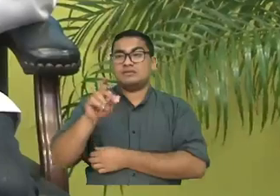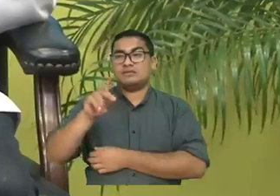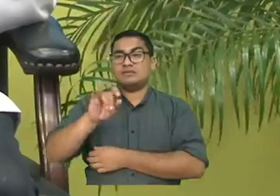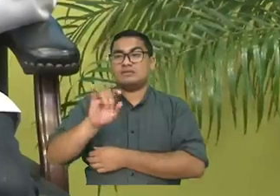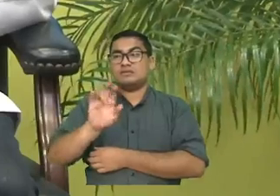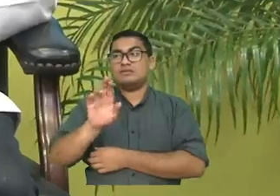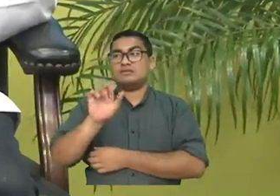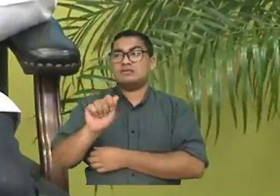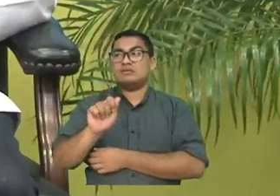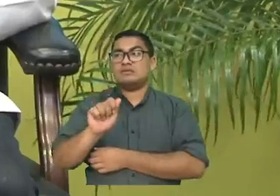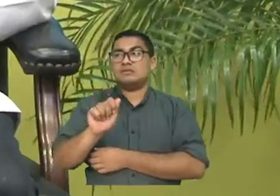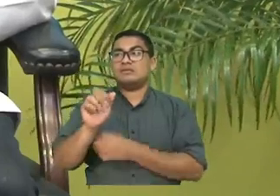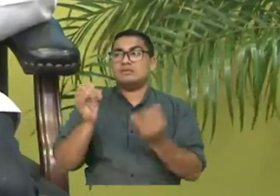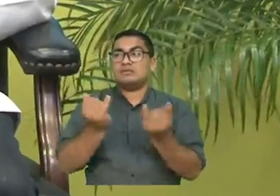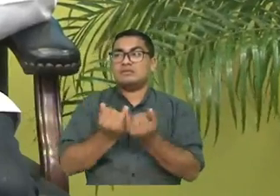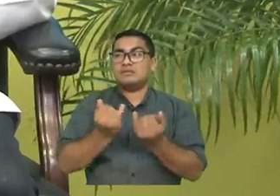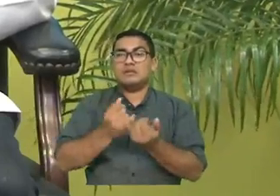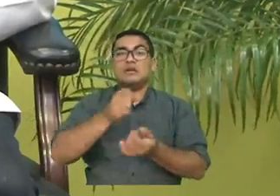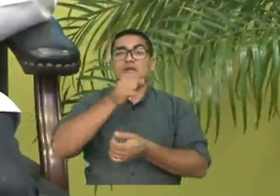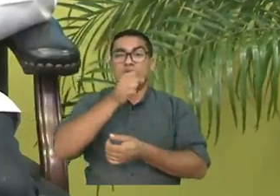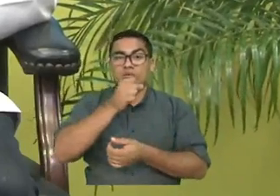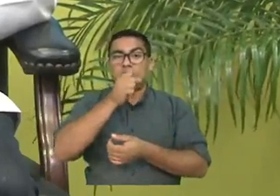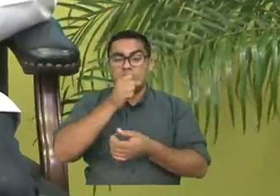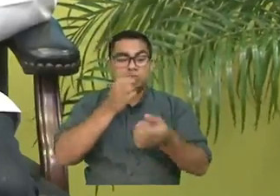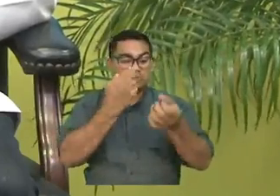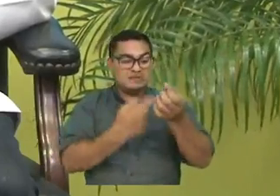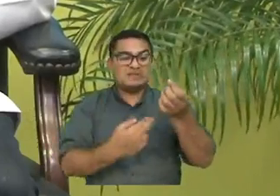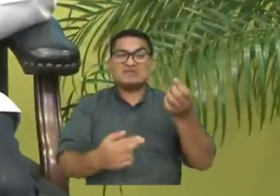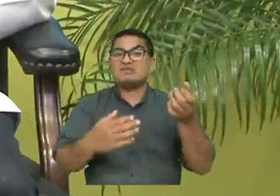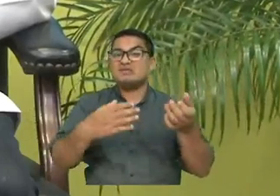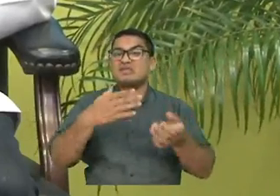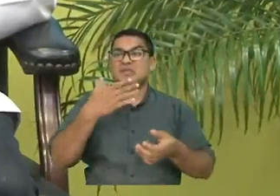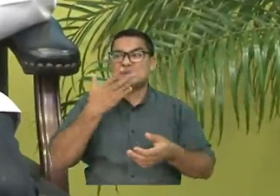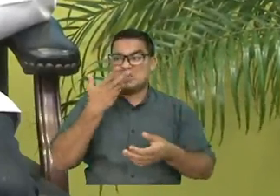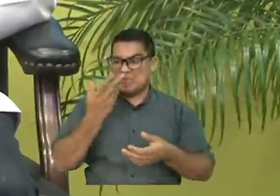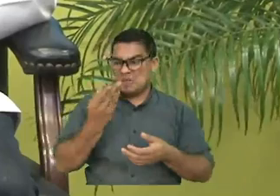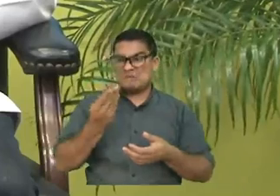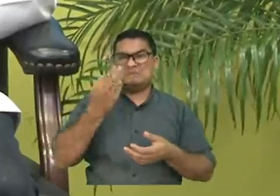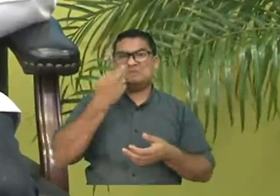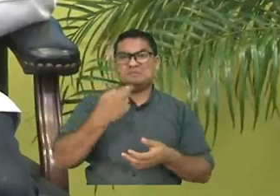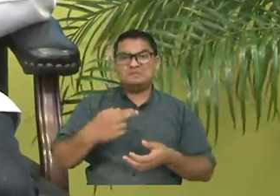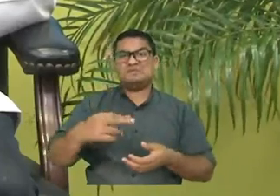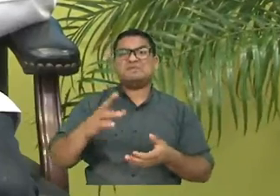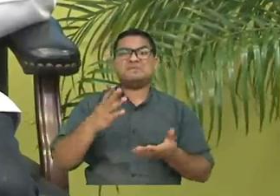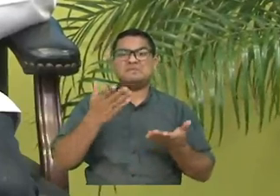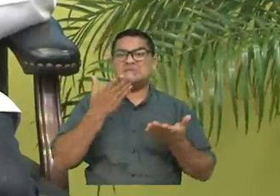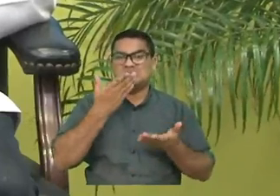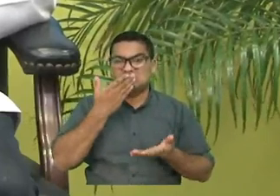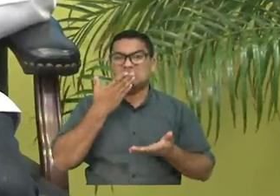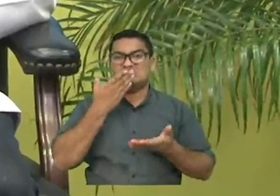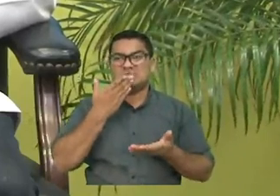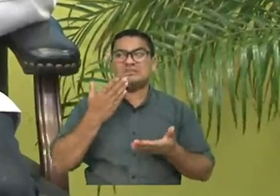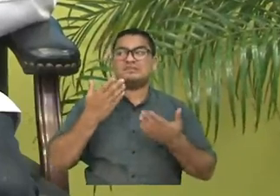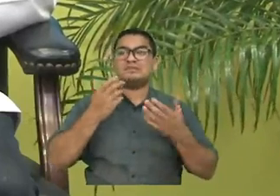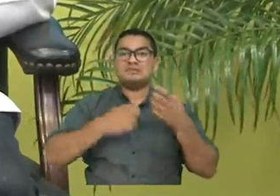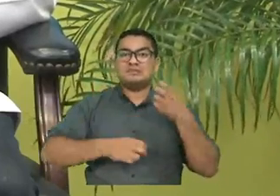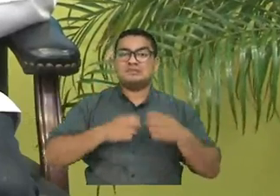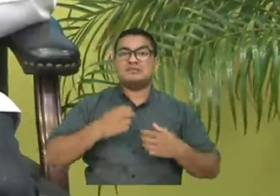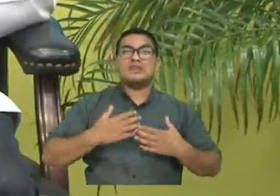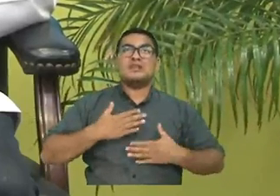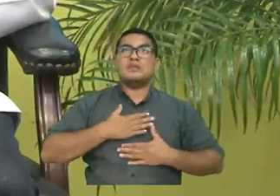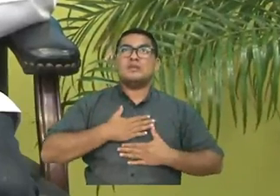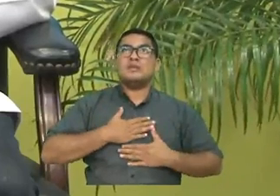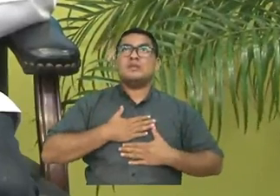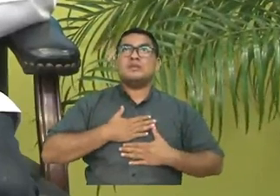icterohemorrágico, ¿verdad? Que ya casualmente problemas respiratorios y proceso hemorrágico a nivel pulmonar, eran cuadros